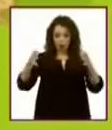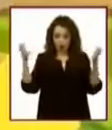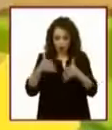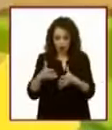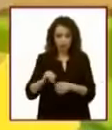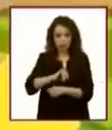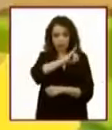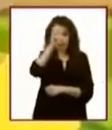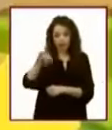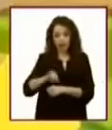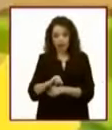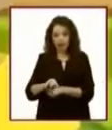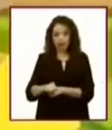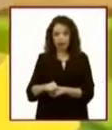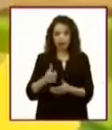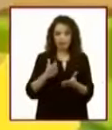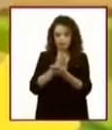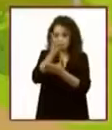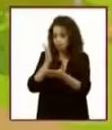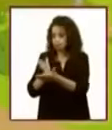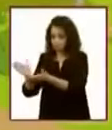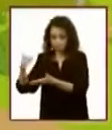hoja. ¡Sorprendente!